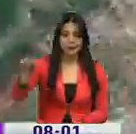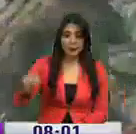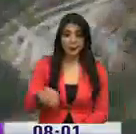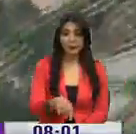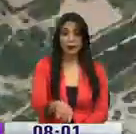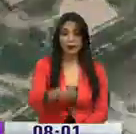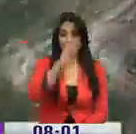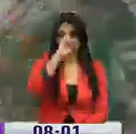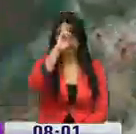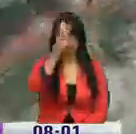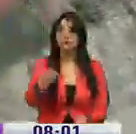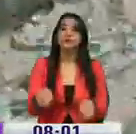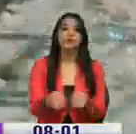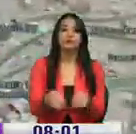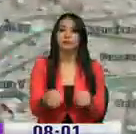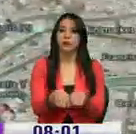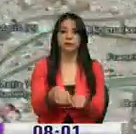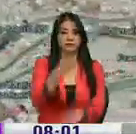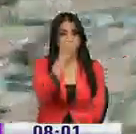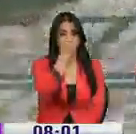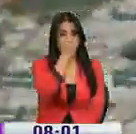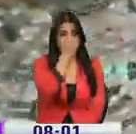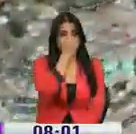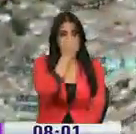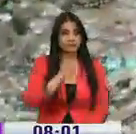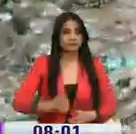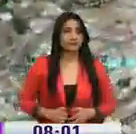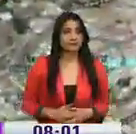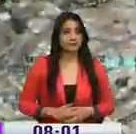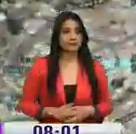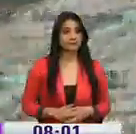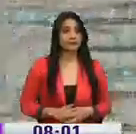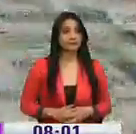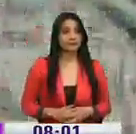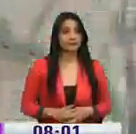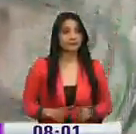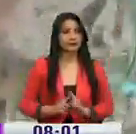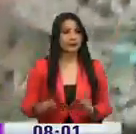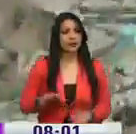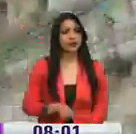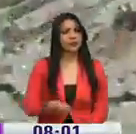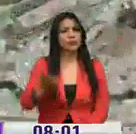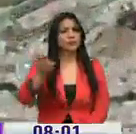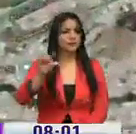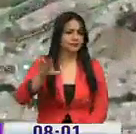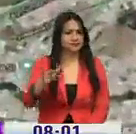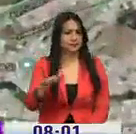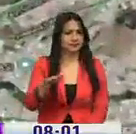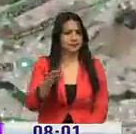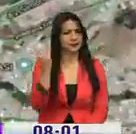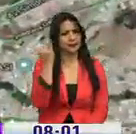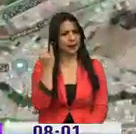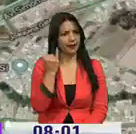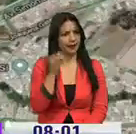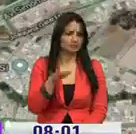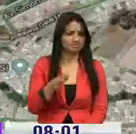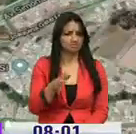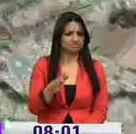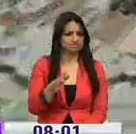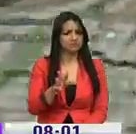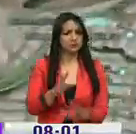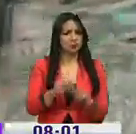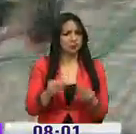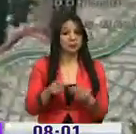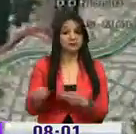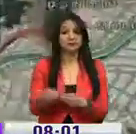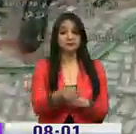autopista Rumiñahui también presenta pues una zona roja, no así la subida está bastante suave.